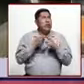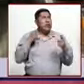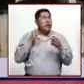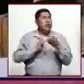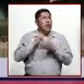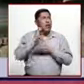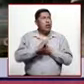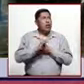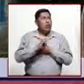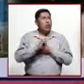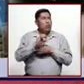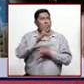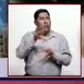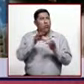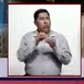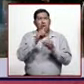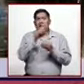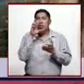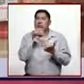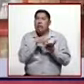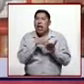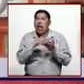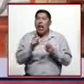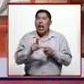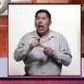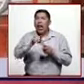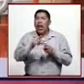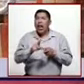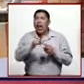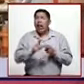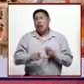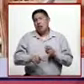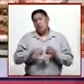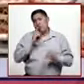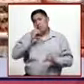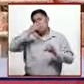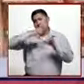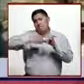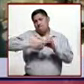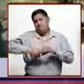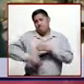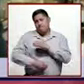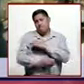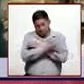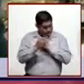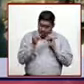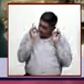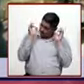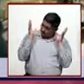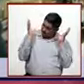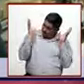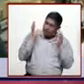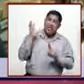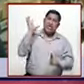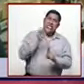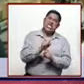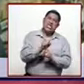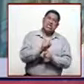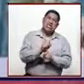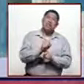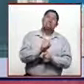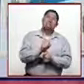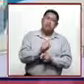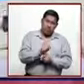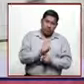han cargado más de 100.000 litros de diésel. Entonces, es un dato alarmante. Estos han sido sorprendidos de manera